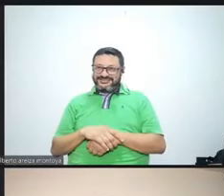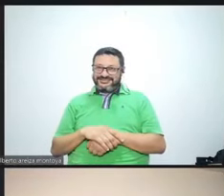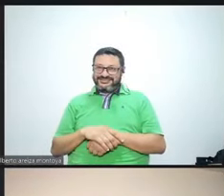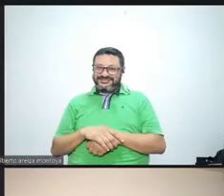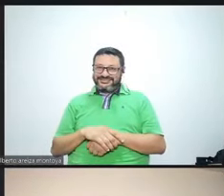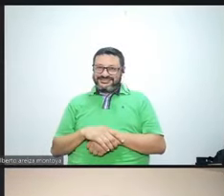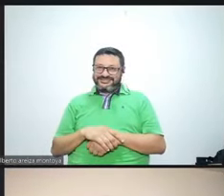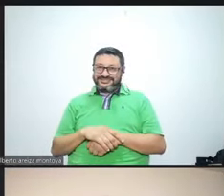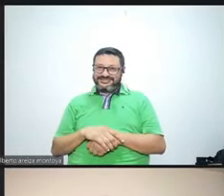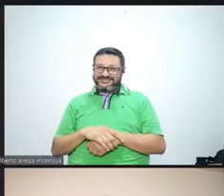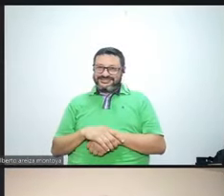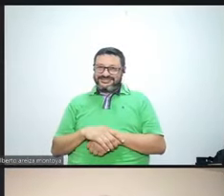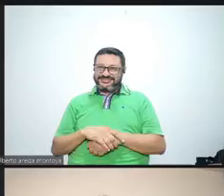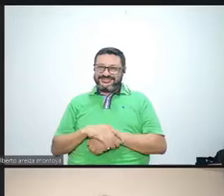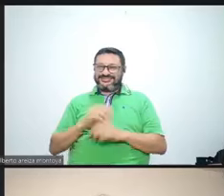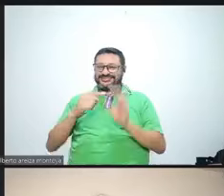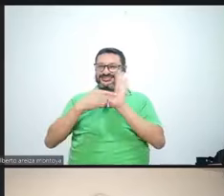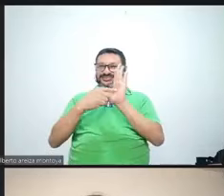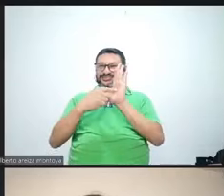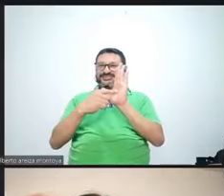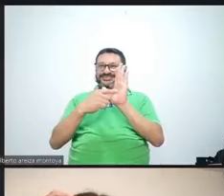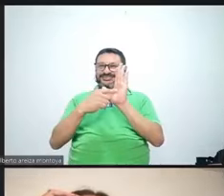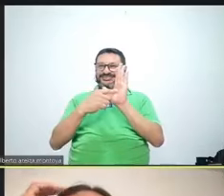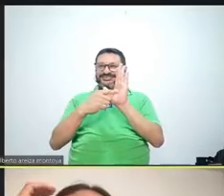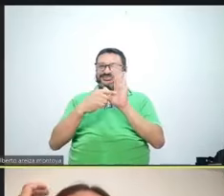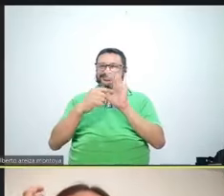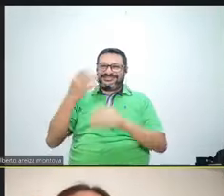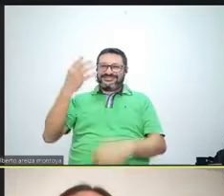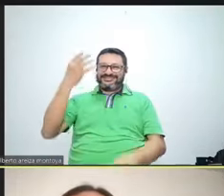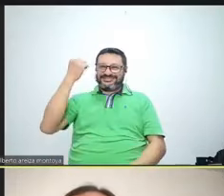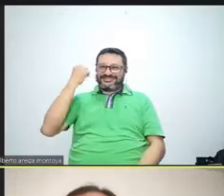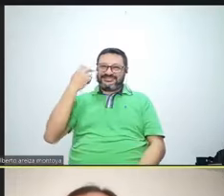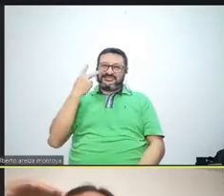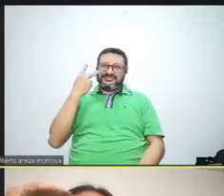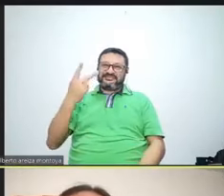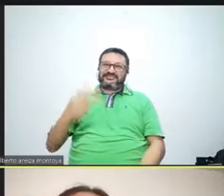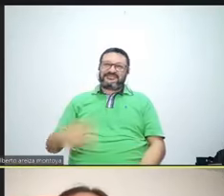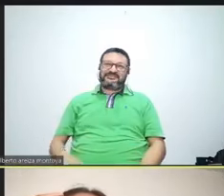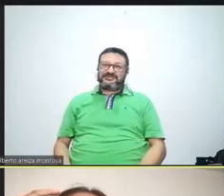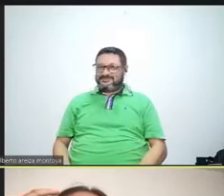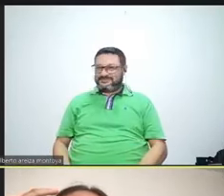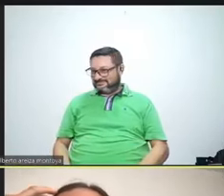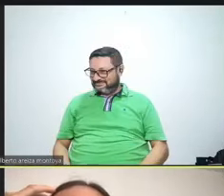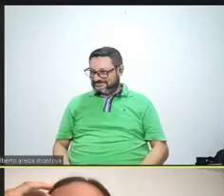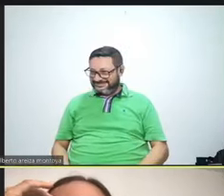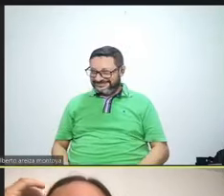Vamos a ver si por aquí, porque es que eso fue como un rollo ahí raro. Va a salir Checho haciendo un rollo adelante.